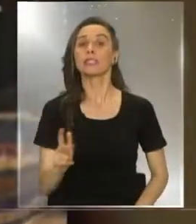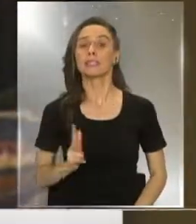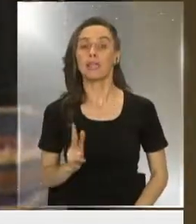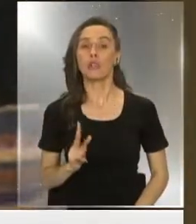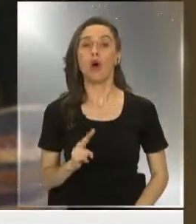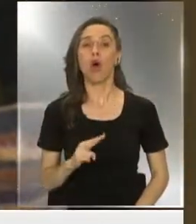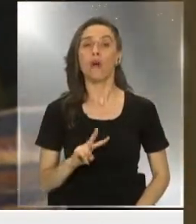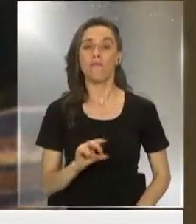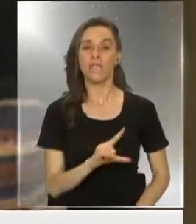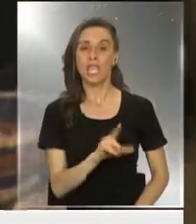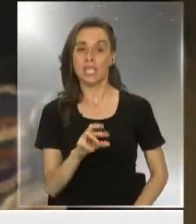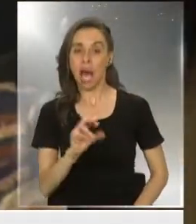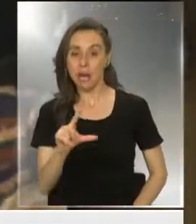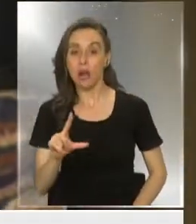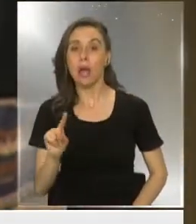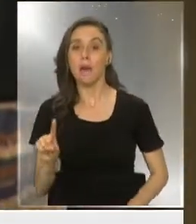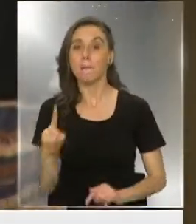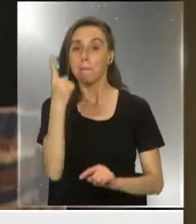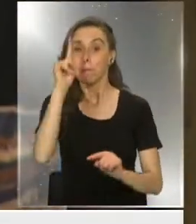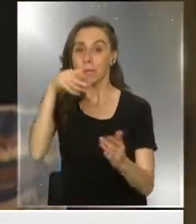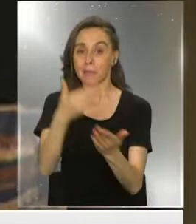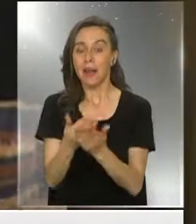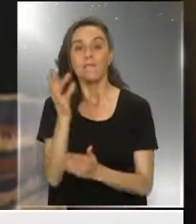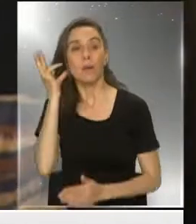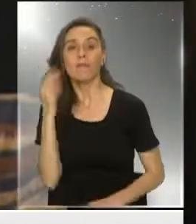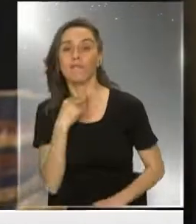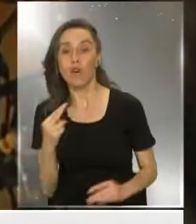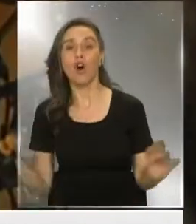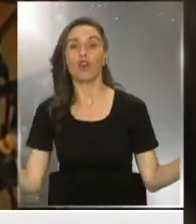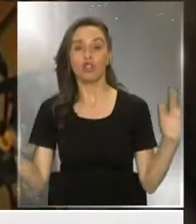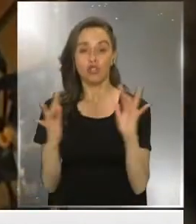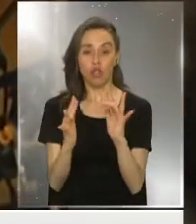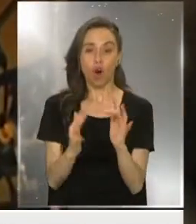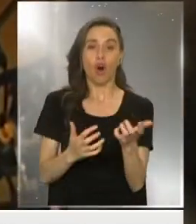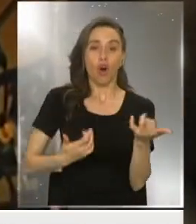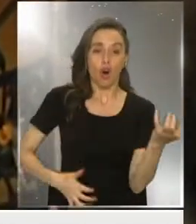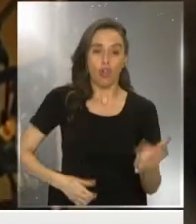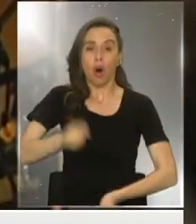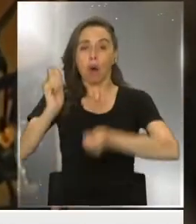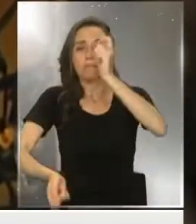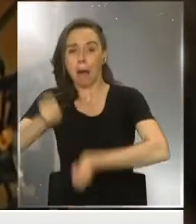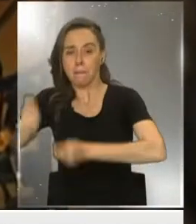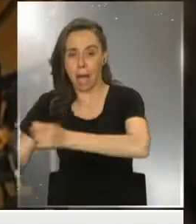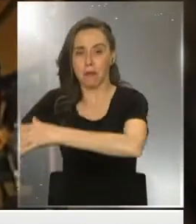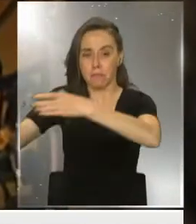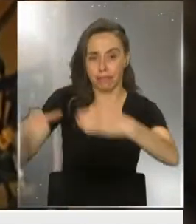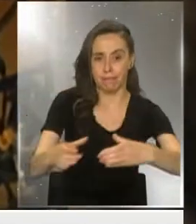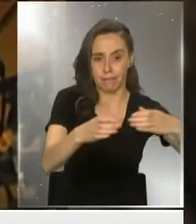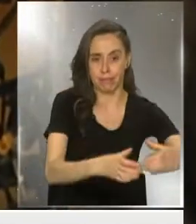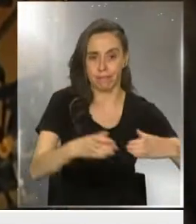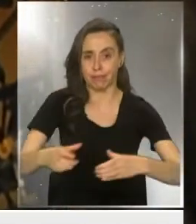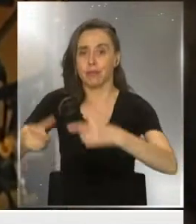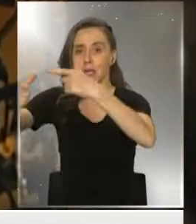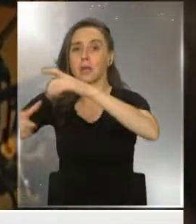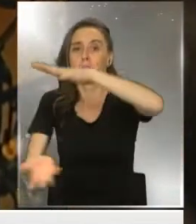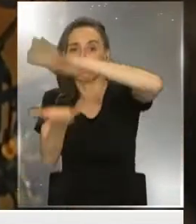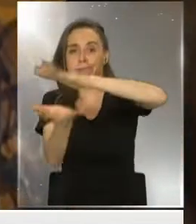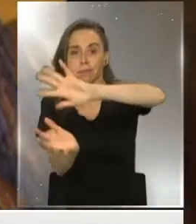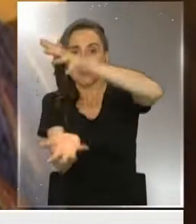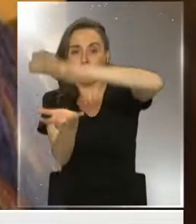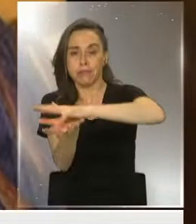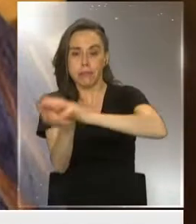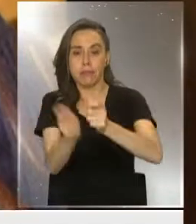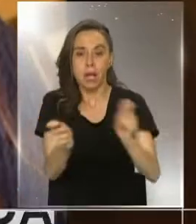Aquí ya le dimos forma, por primera vez nos juntamos todos, con todos los instrumentos, con la batería. Por lo tanto, hemos gozado de